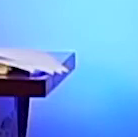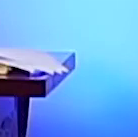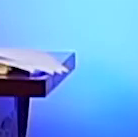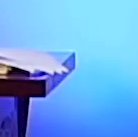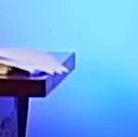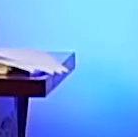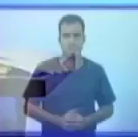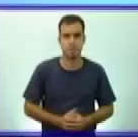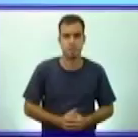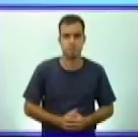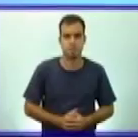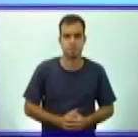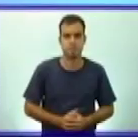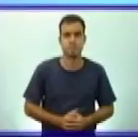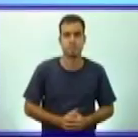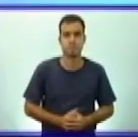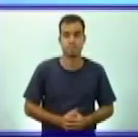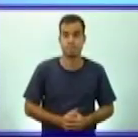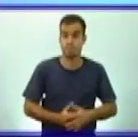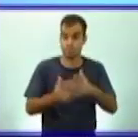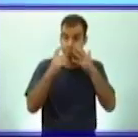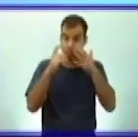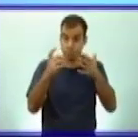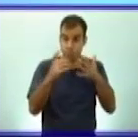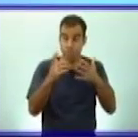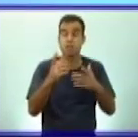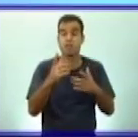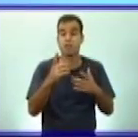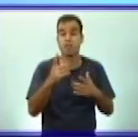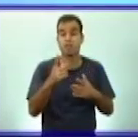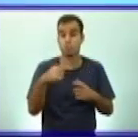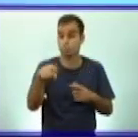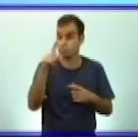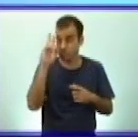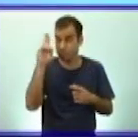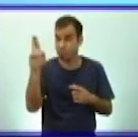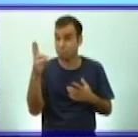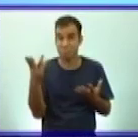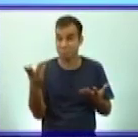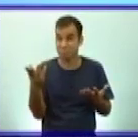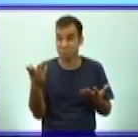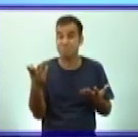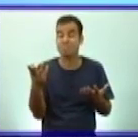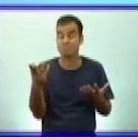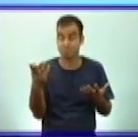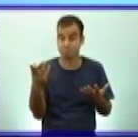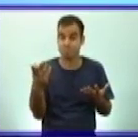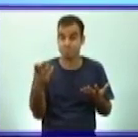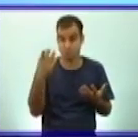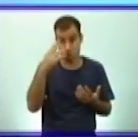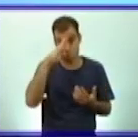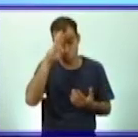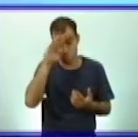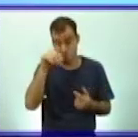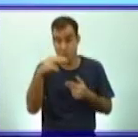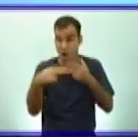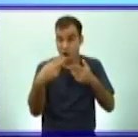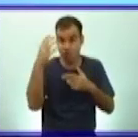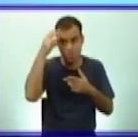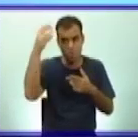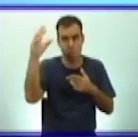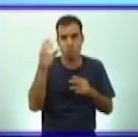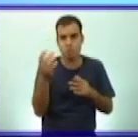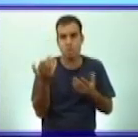Bueno, es importante que ustedes recuerden los esfuerzos que hace nuestra revolución